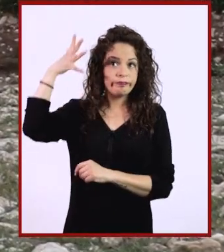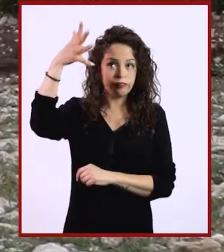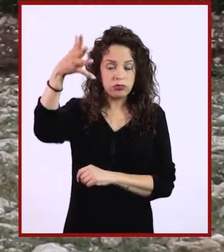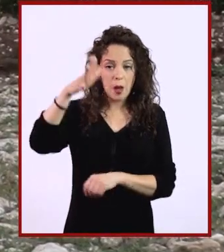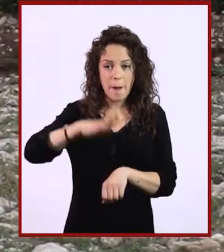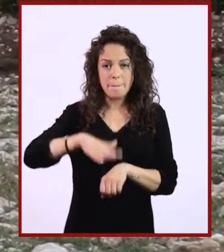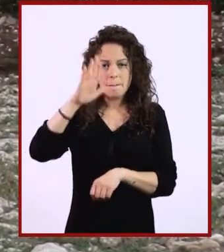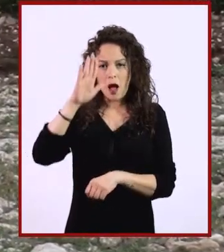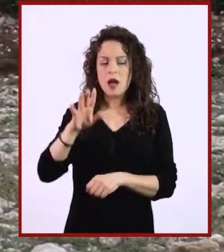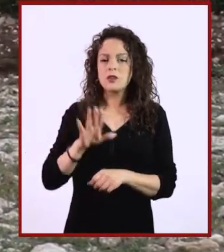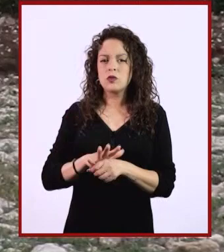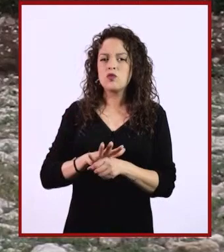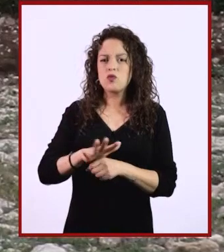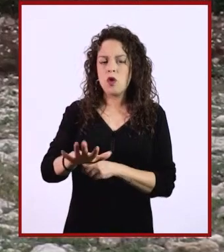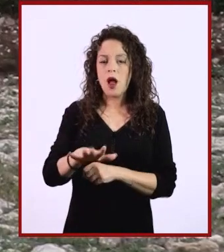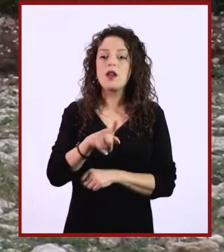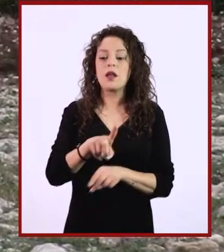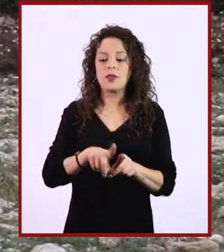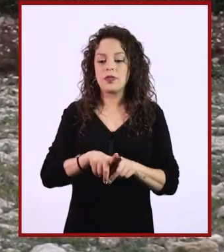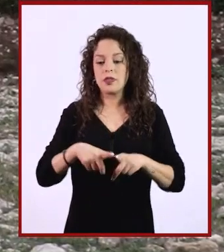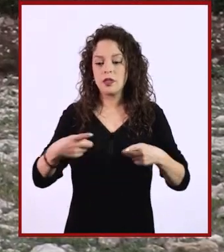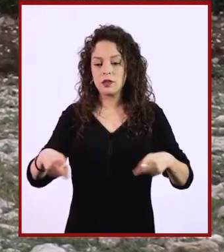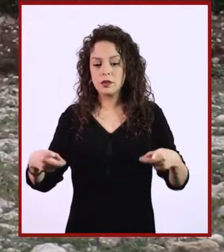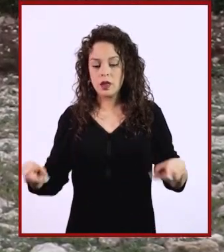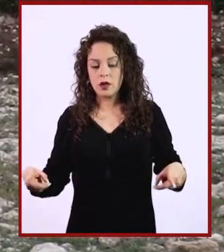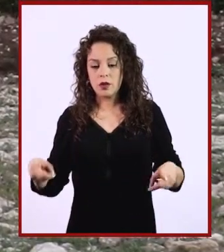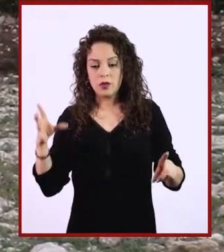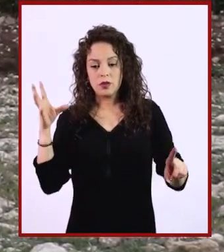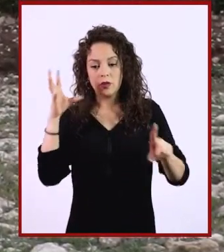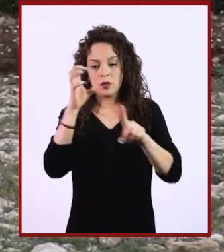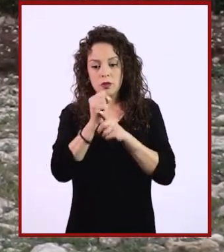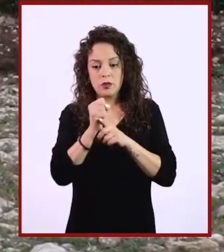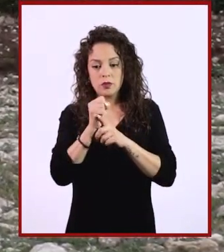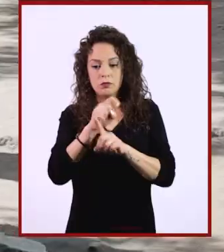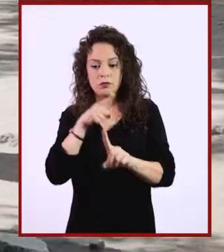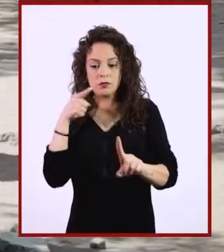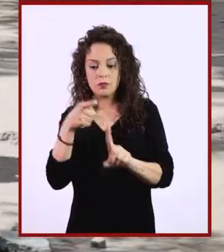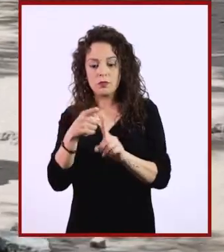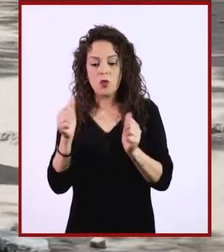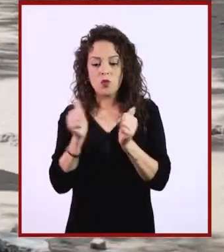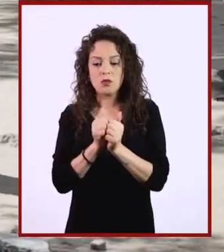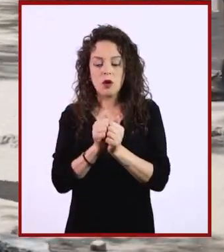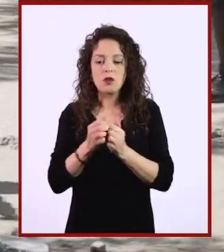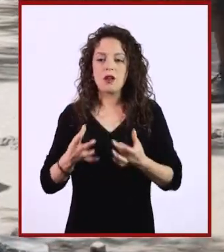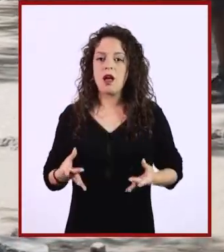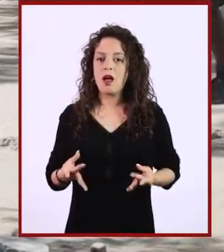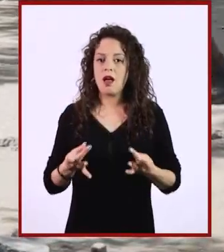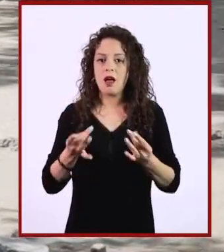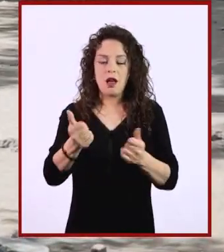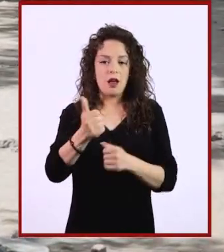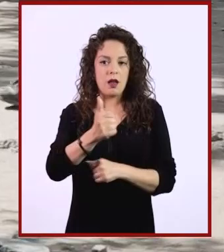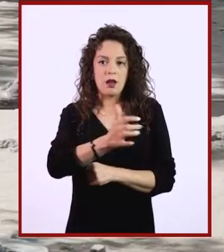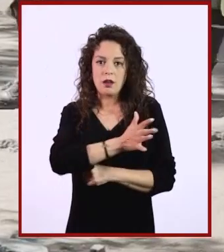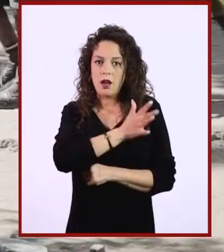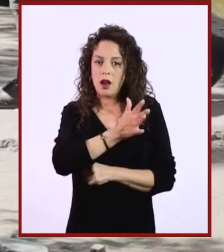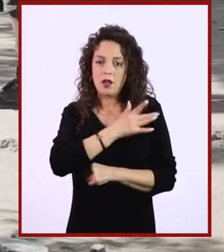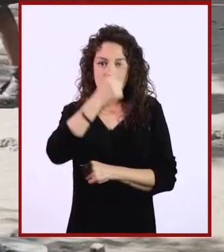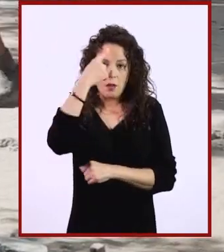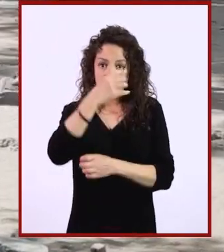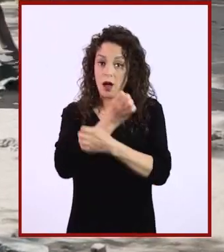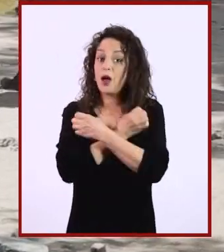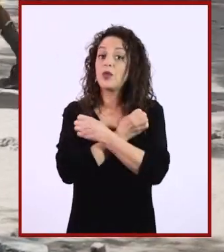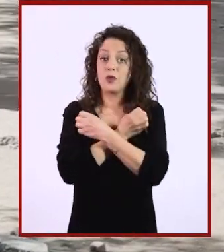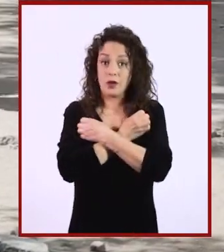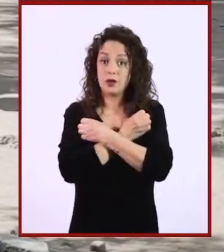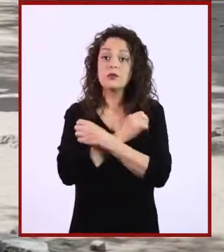por ejemplo, el objetivo de desarrollo sostenible que se refiere a una educación de calidad, ¿no? Porque sí se menciona, por ejemplo,